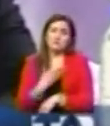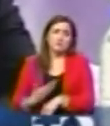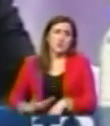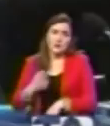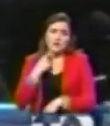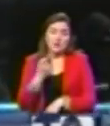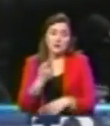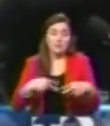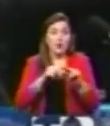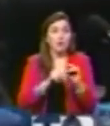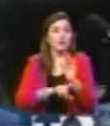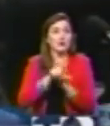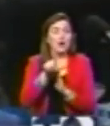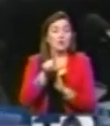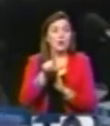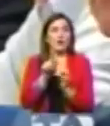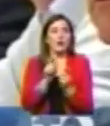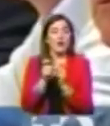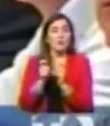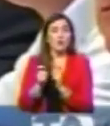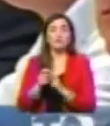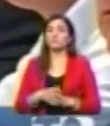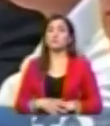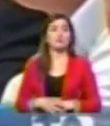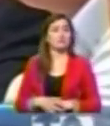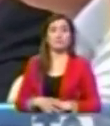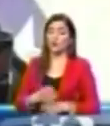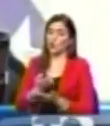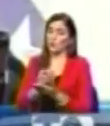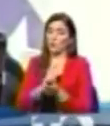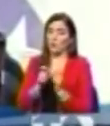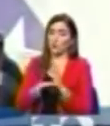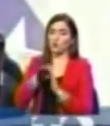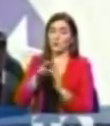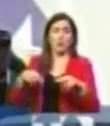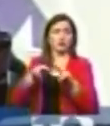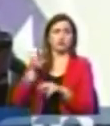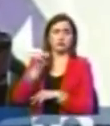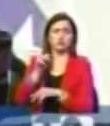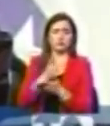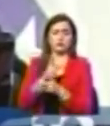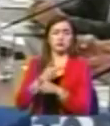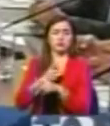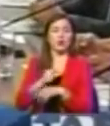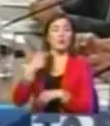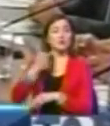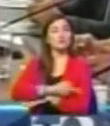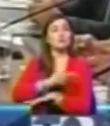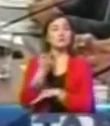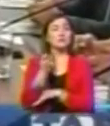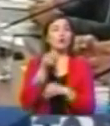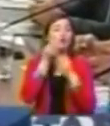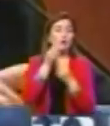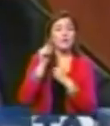no habrá paquetazos y tampoco ajustes agresivos. Por otro lado, el ministro de Finanzas adelantó que en los próximos días el presidente Moreno dará